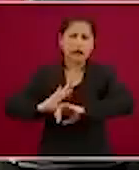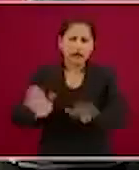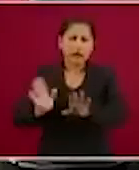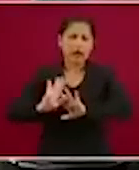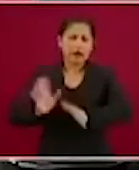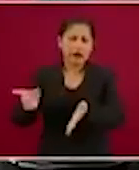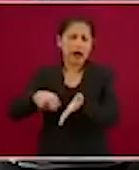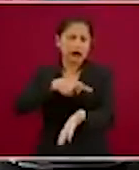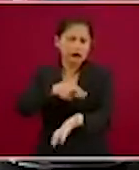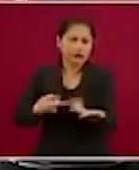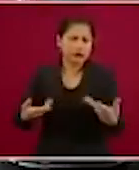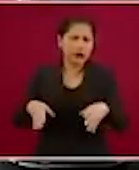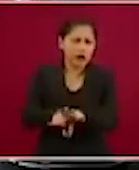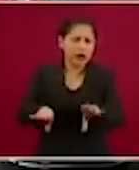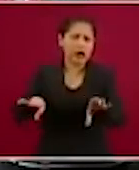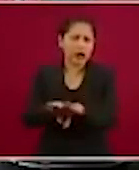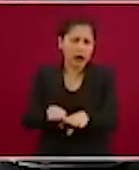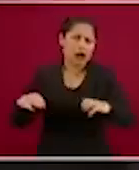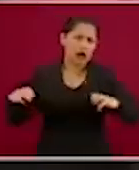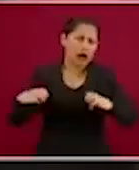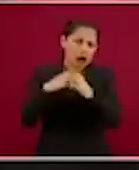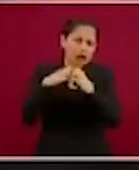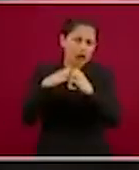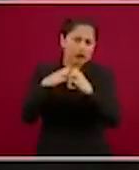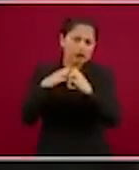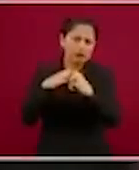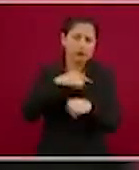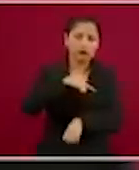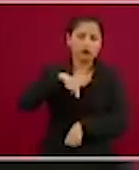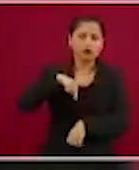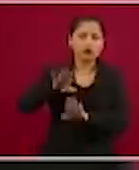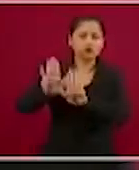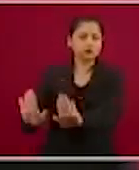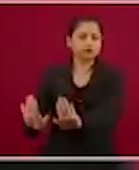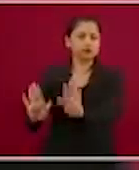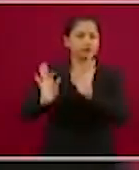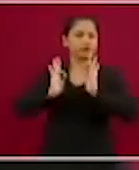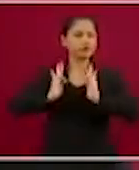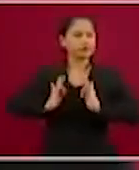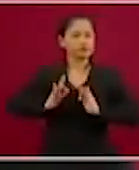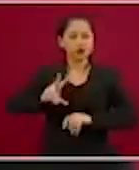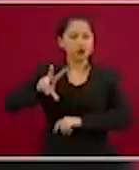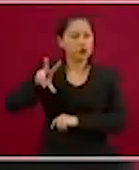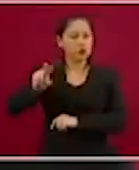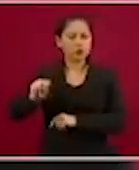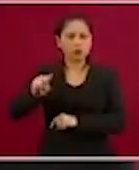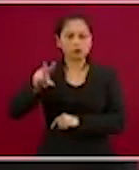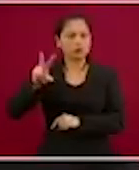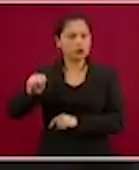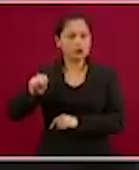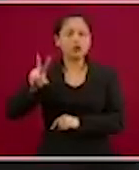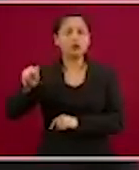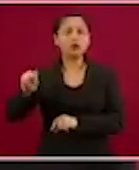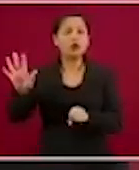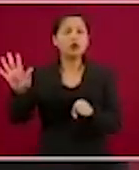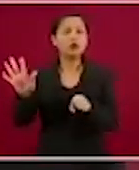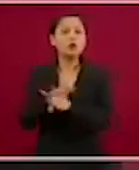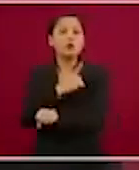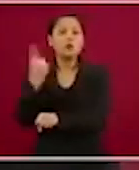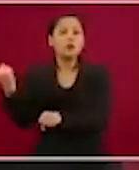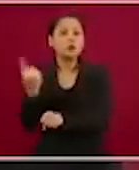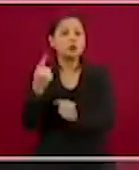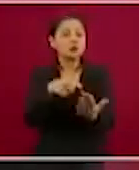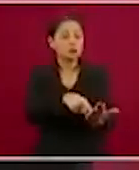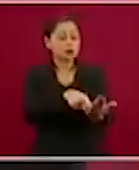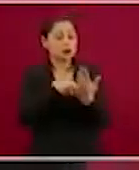insumos para higiene de dos manos para el miércoles se prevé también la distribución de 1498 batas dos mil